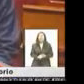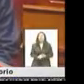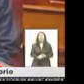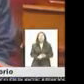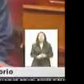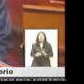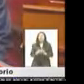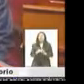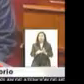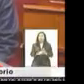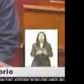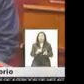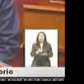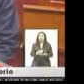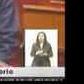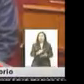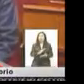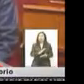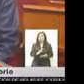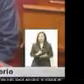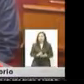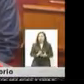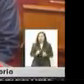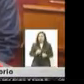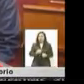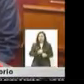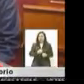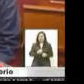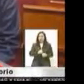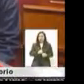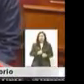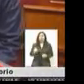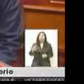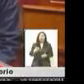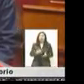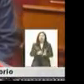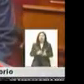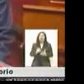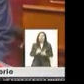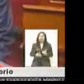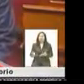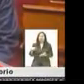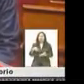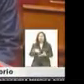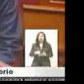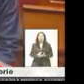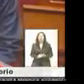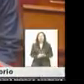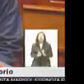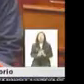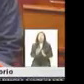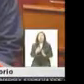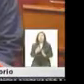de la normativa de contrataciones del Estado. Asimismo, la 30ª disposición final y complementaria de la